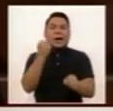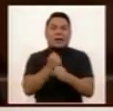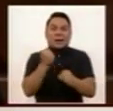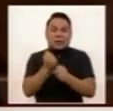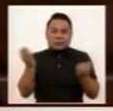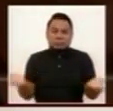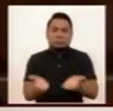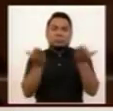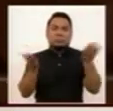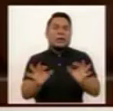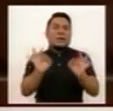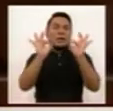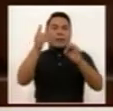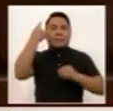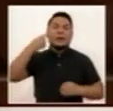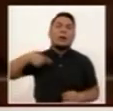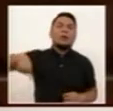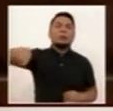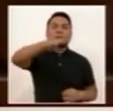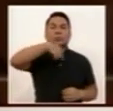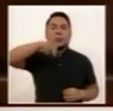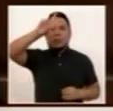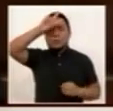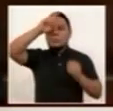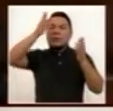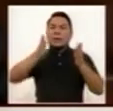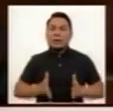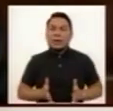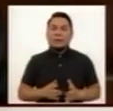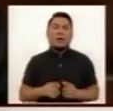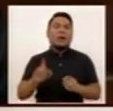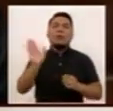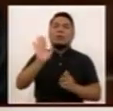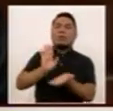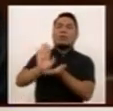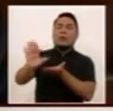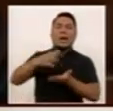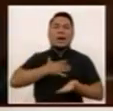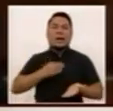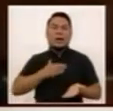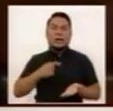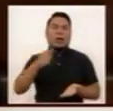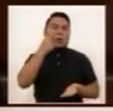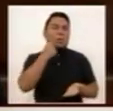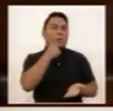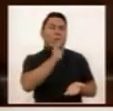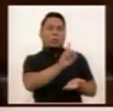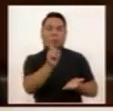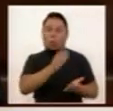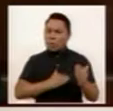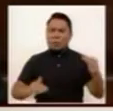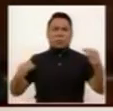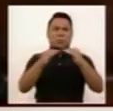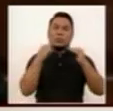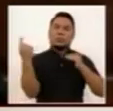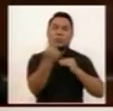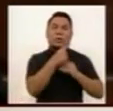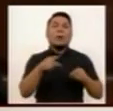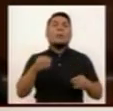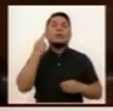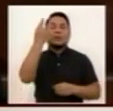calidad para todos los peruanos, sin distingo de edades y género. Por eso fomentaremos la inversión